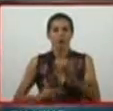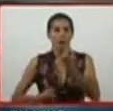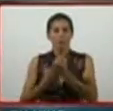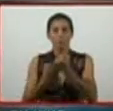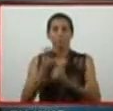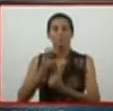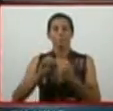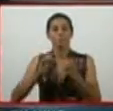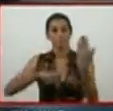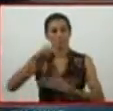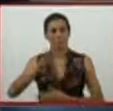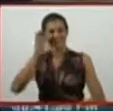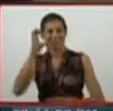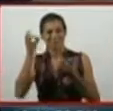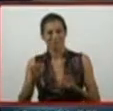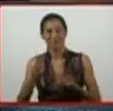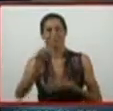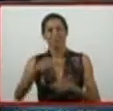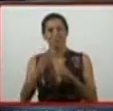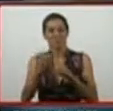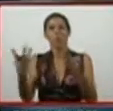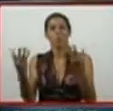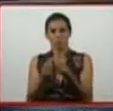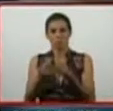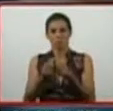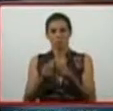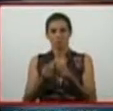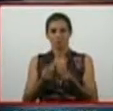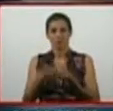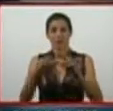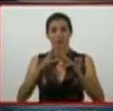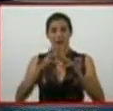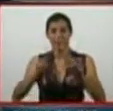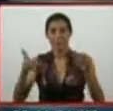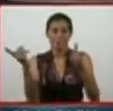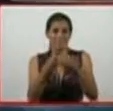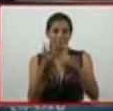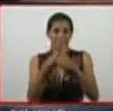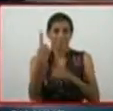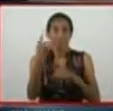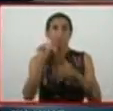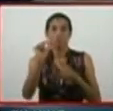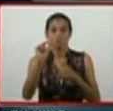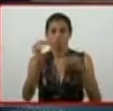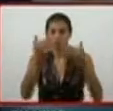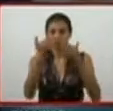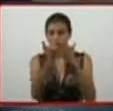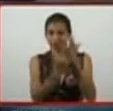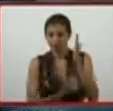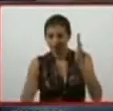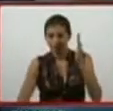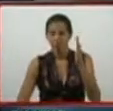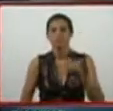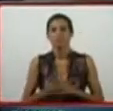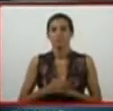Patria Segura, que vamos a trabajar también en conjunto, bueno, poniendo la paz como el primer punto de agenda y la estabilidad del